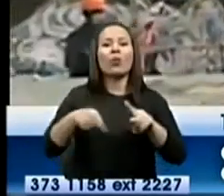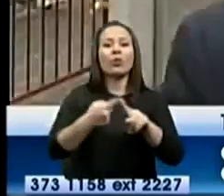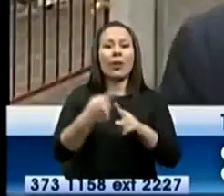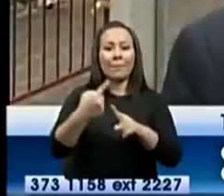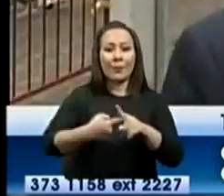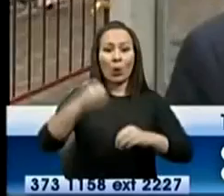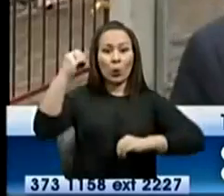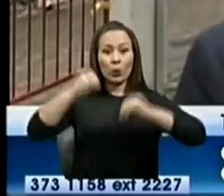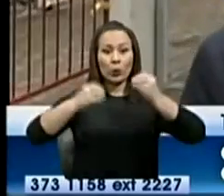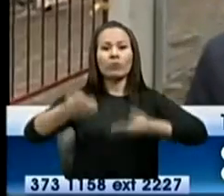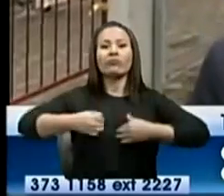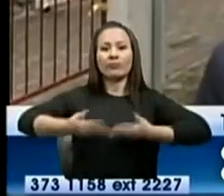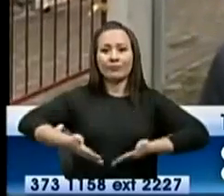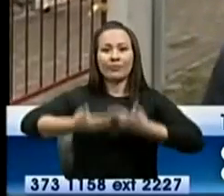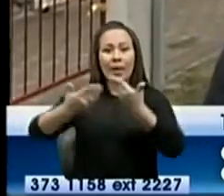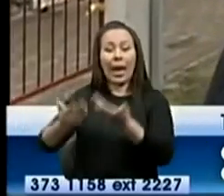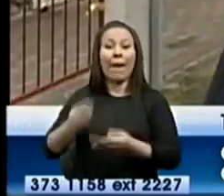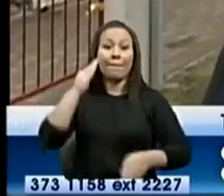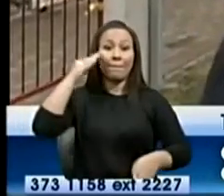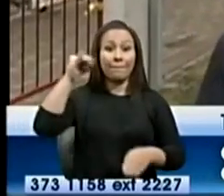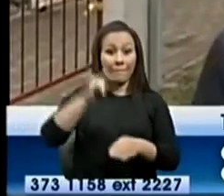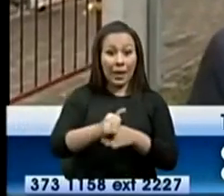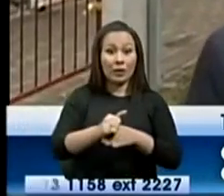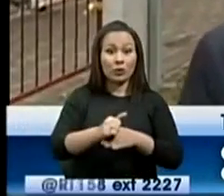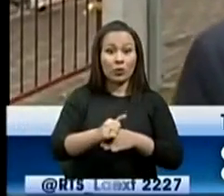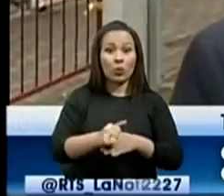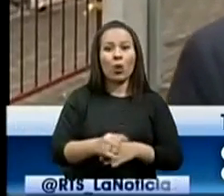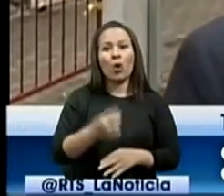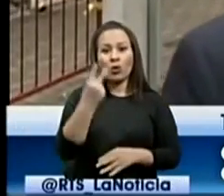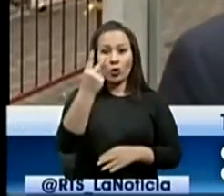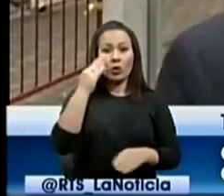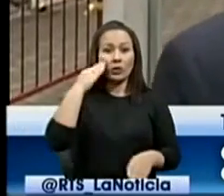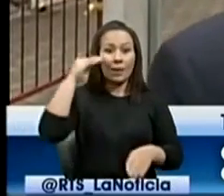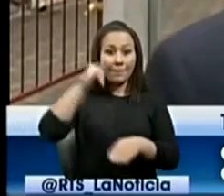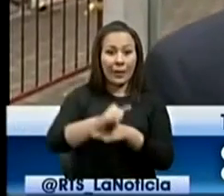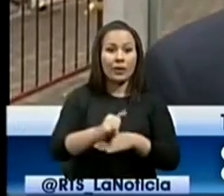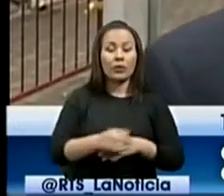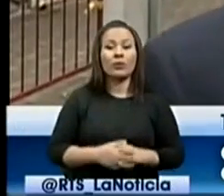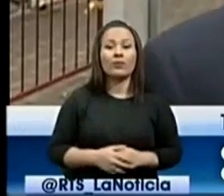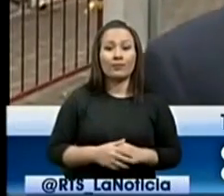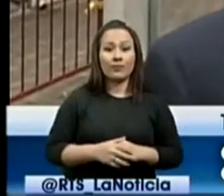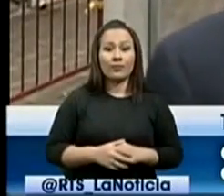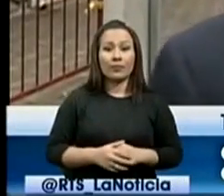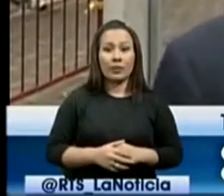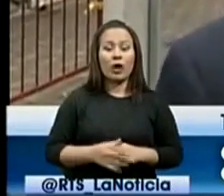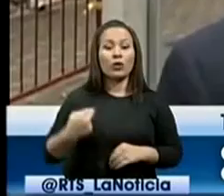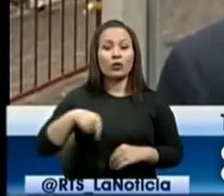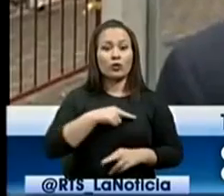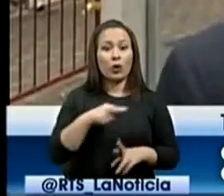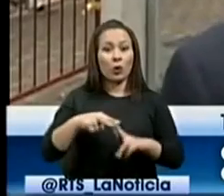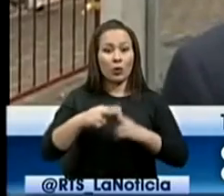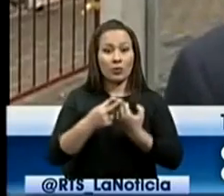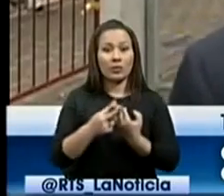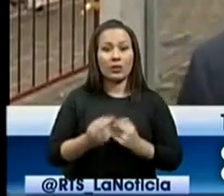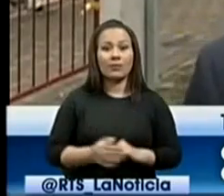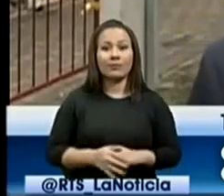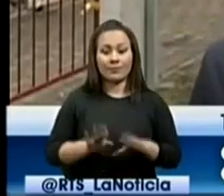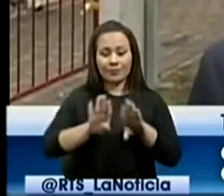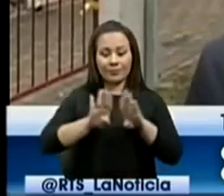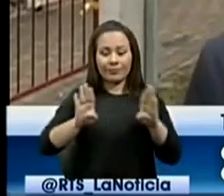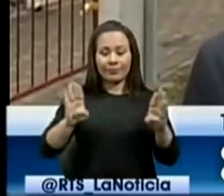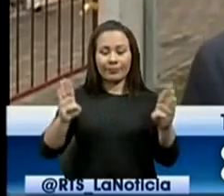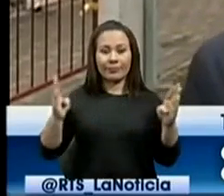octubre. A primeros de mayo, aproximadamente el día 2, está establecido el cronograma, empezaremos ya,